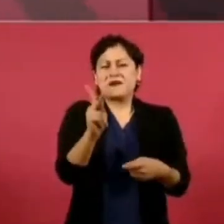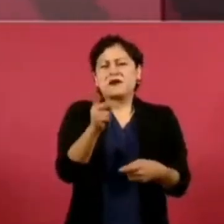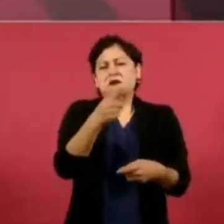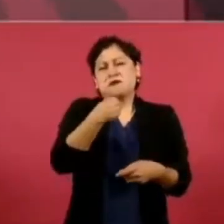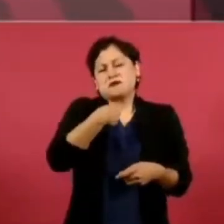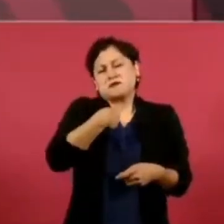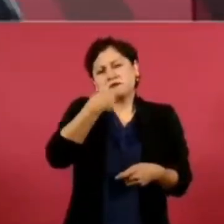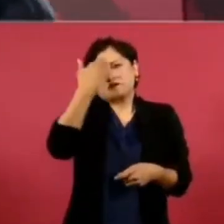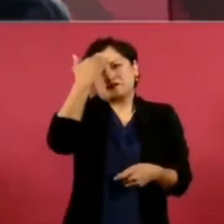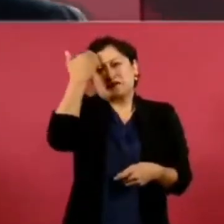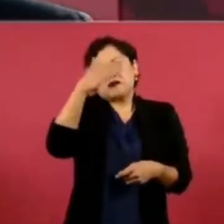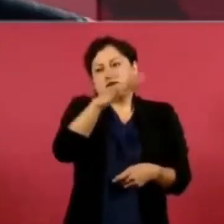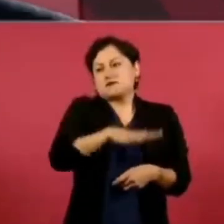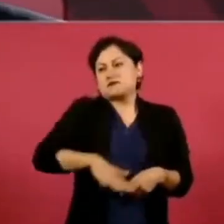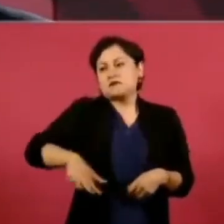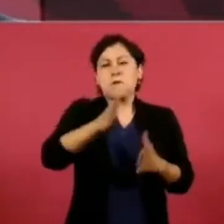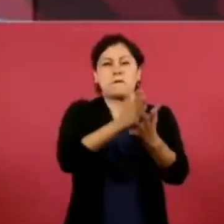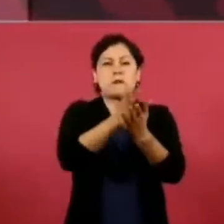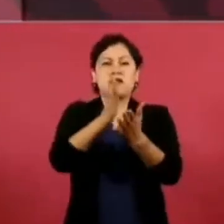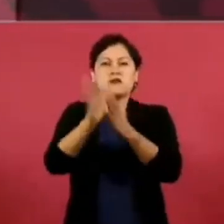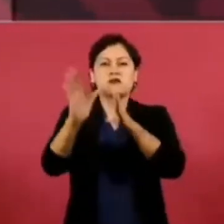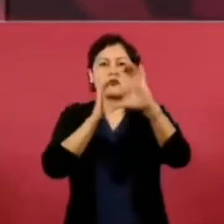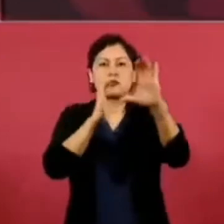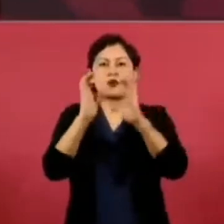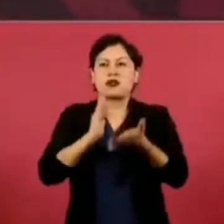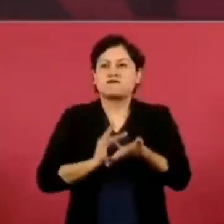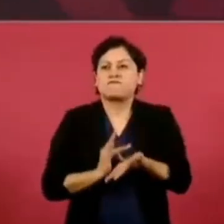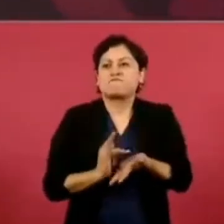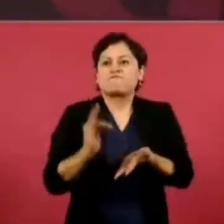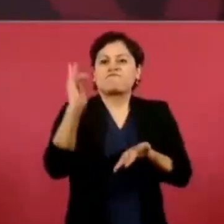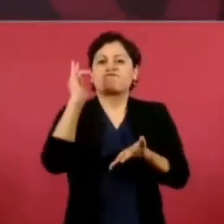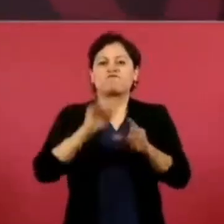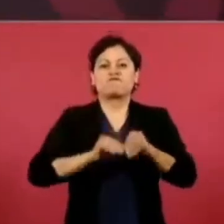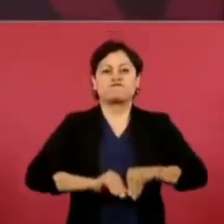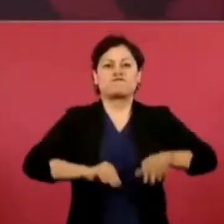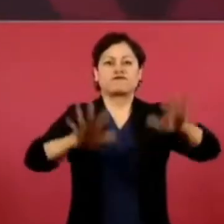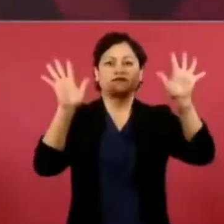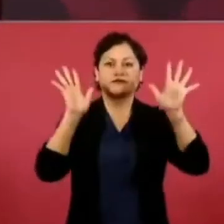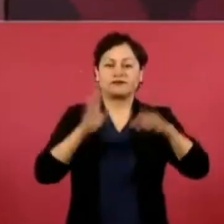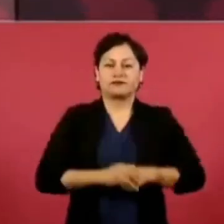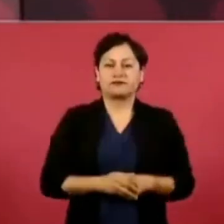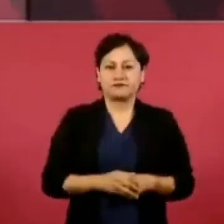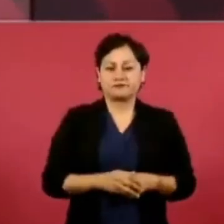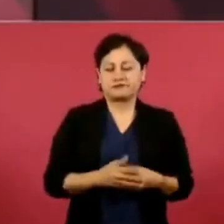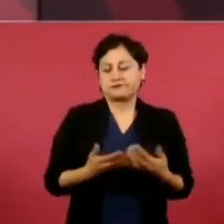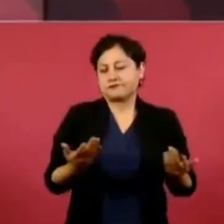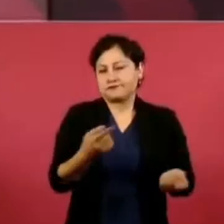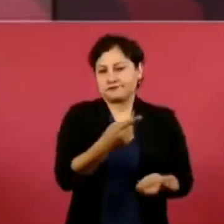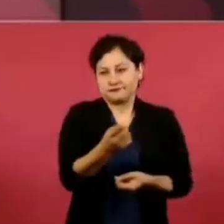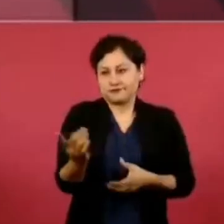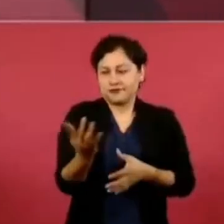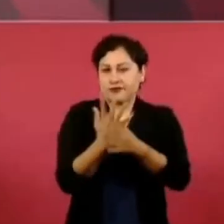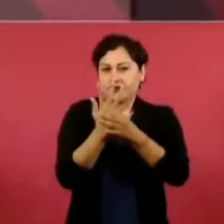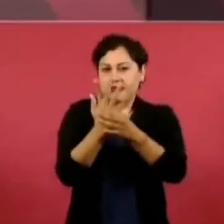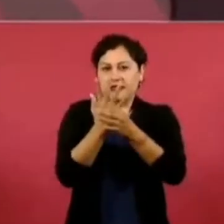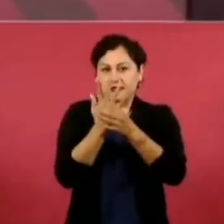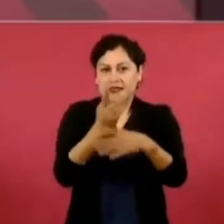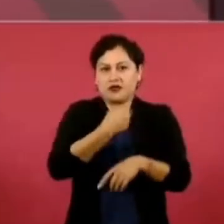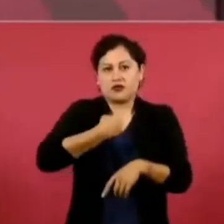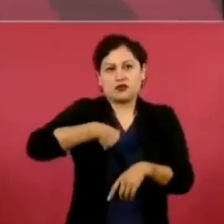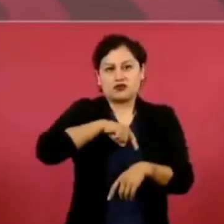lo destacaron, van a decir que a mano alzada, ¿no?, resolvimos.